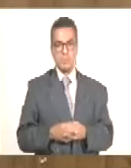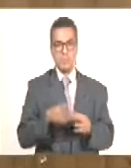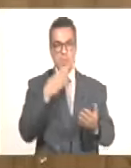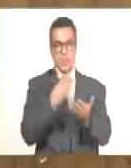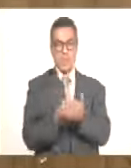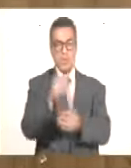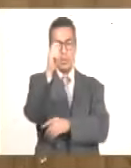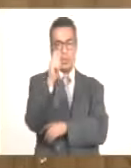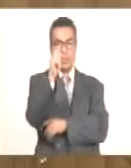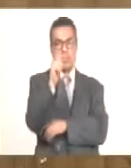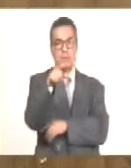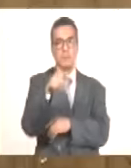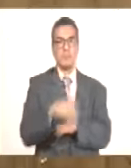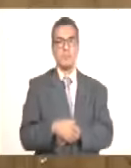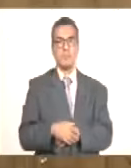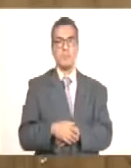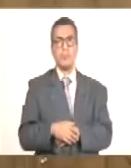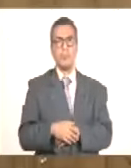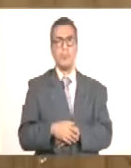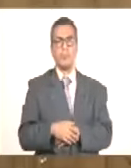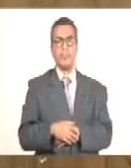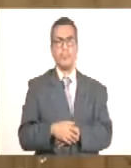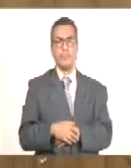Gracias, diputado.